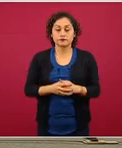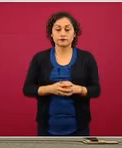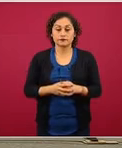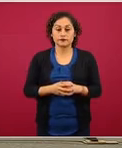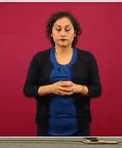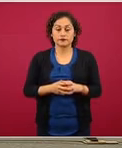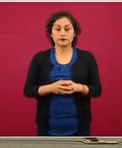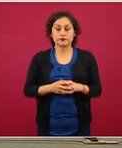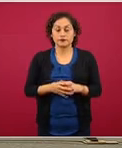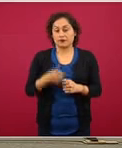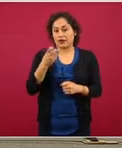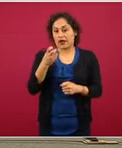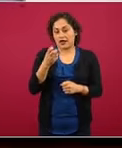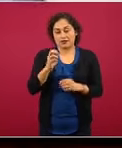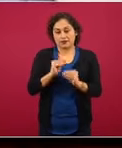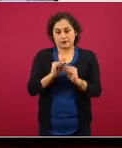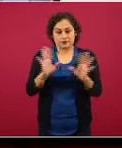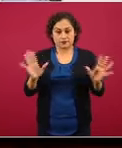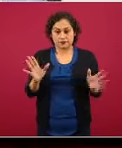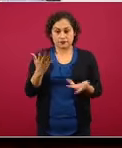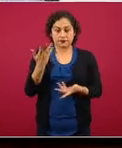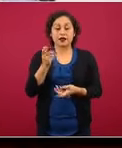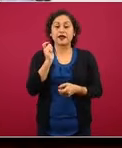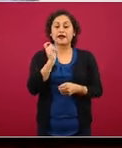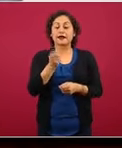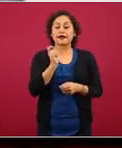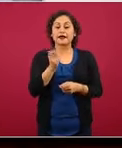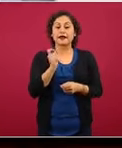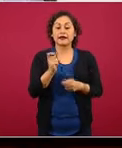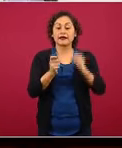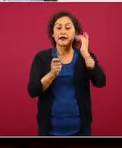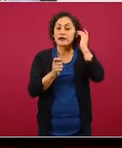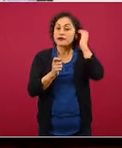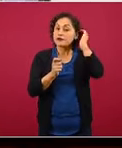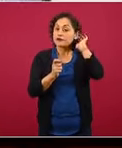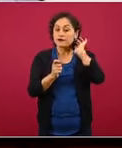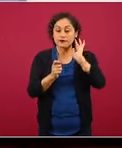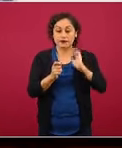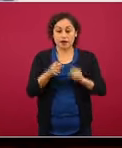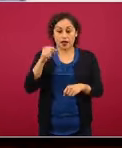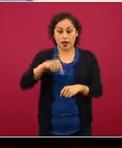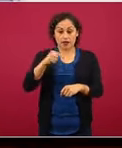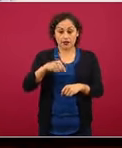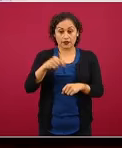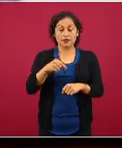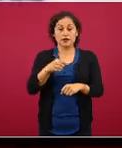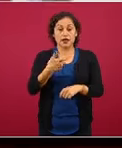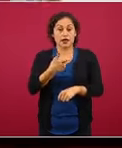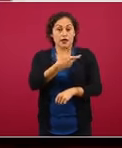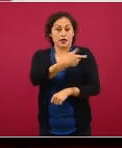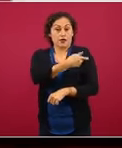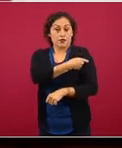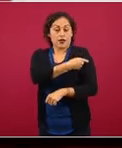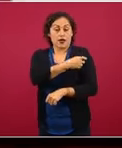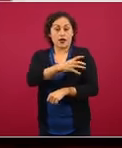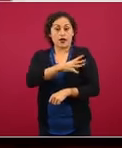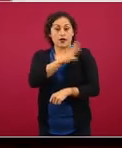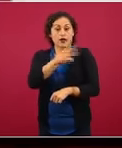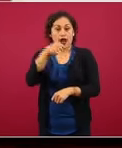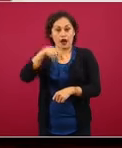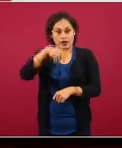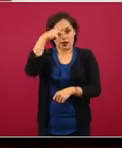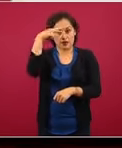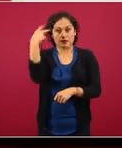vamos, viendo que el sistema de vacunación o el programa de vacunación universal de nuestro país sigue siendo muy